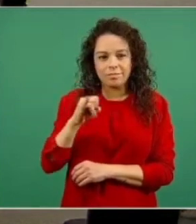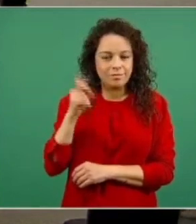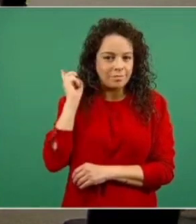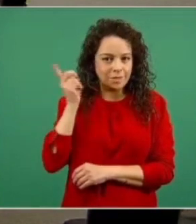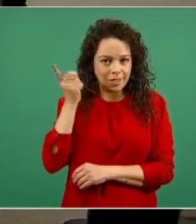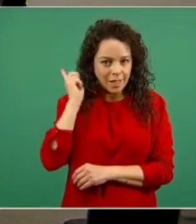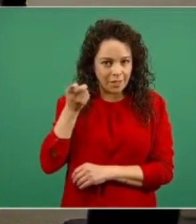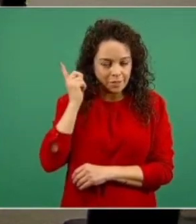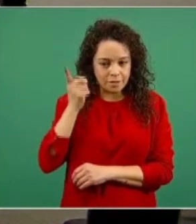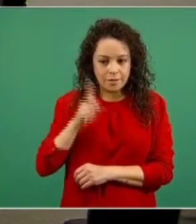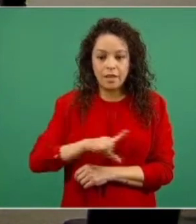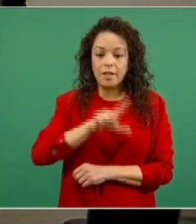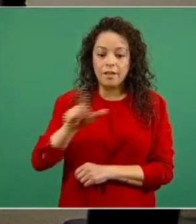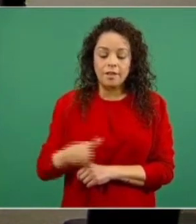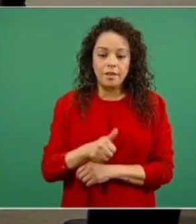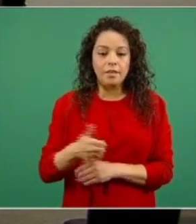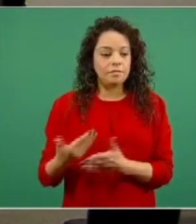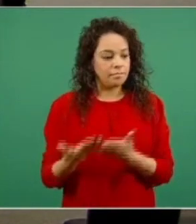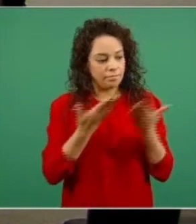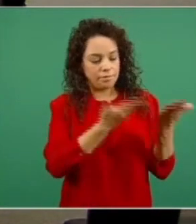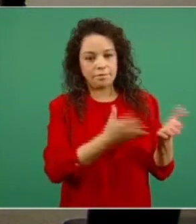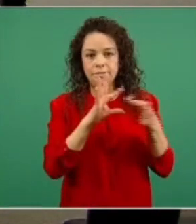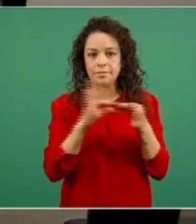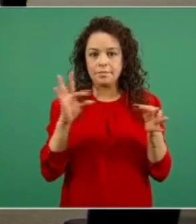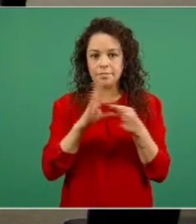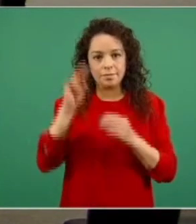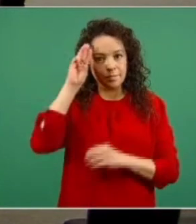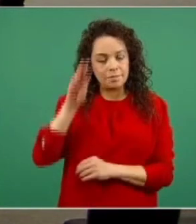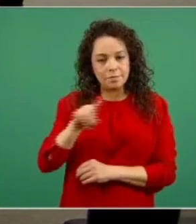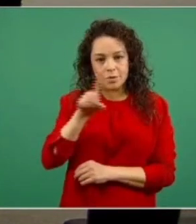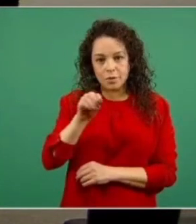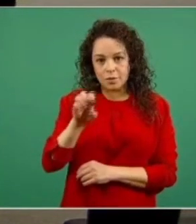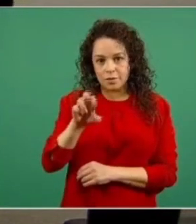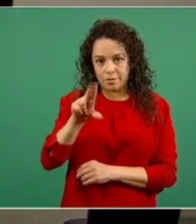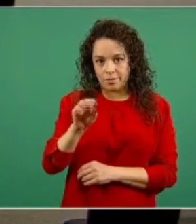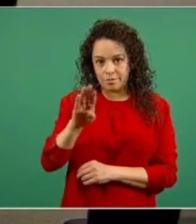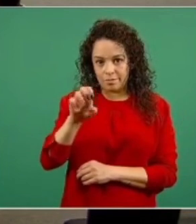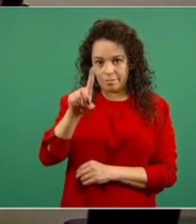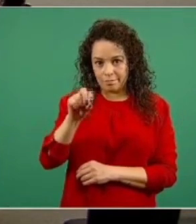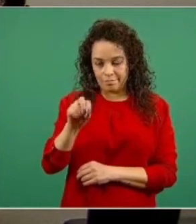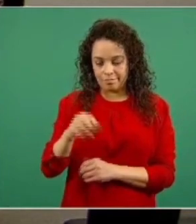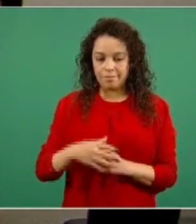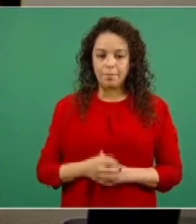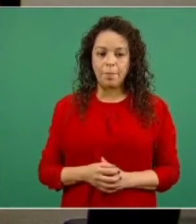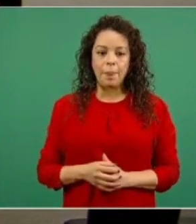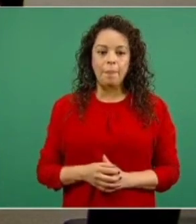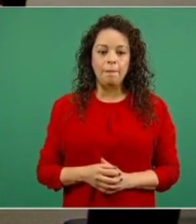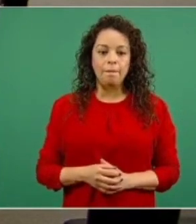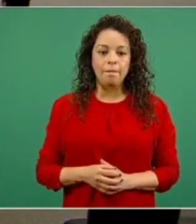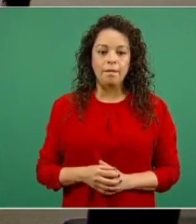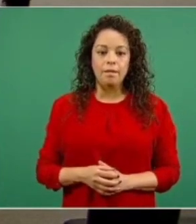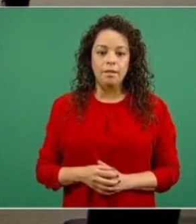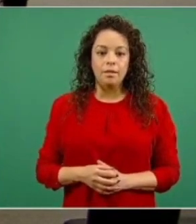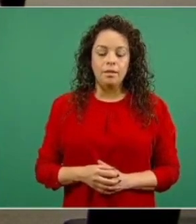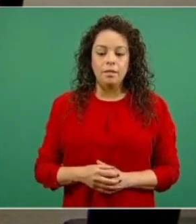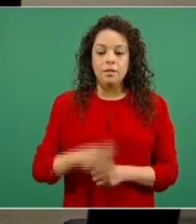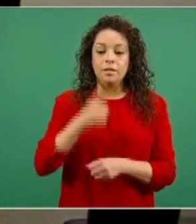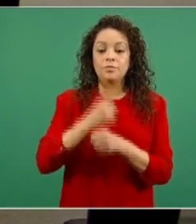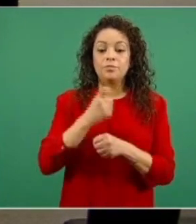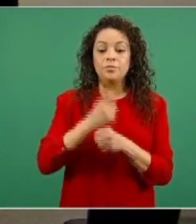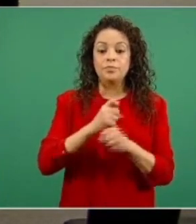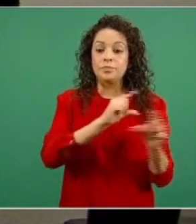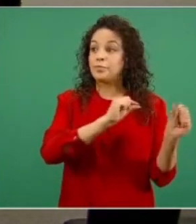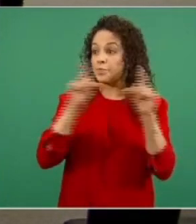y después le daré la palabra al maestro Zoé Robledo. Gracias. Entonces, a ver si me pasa la primera.